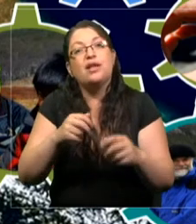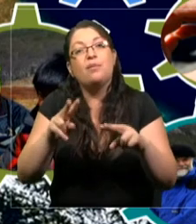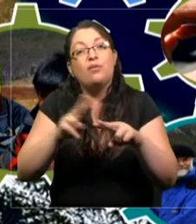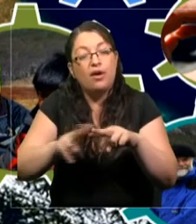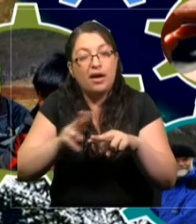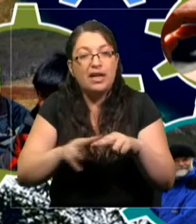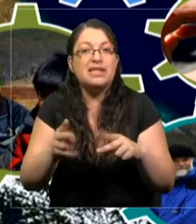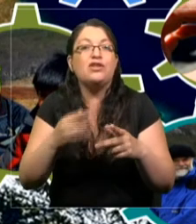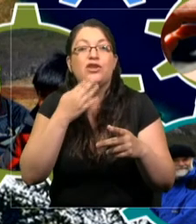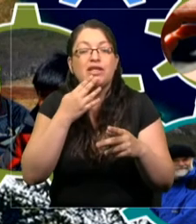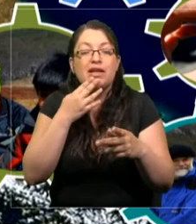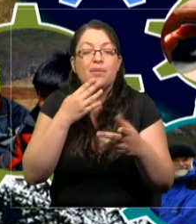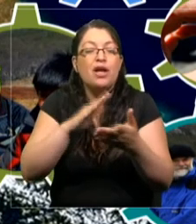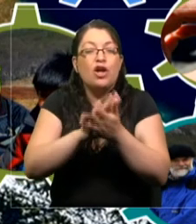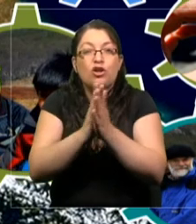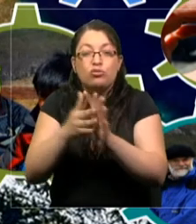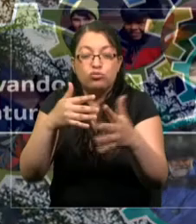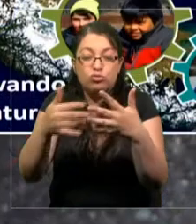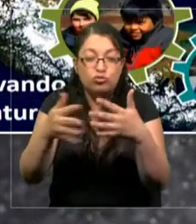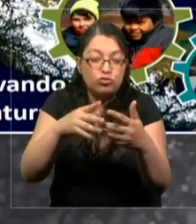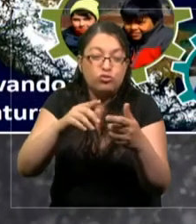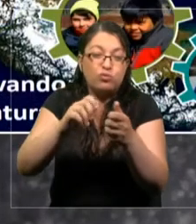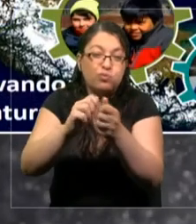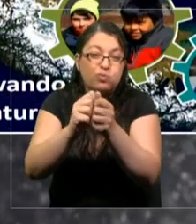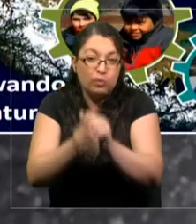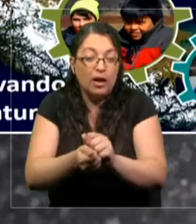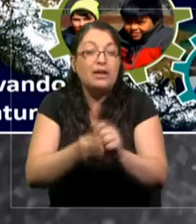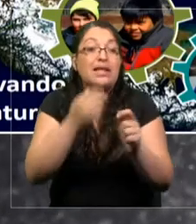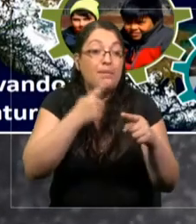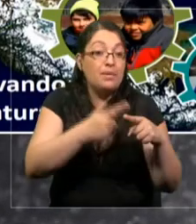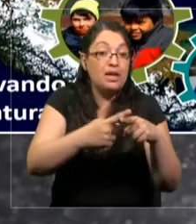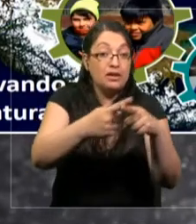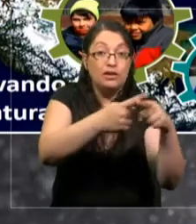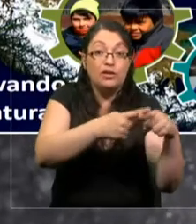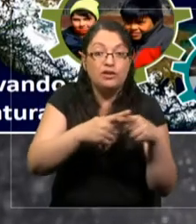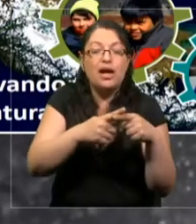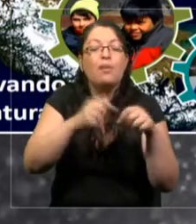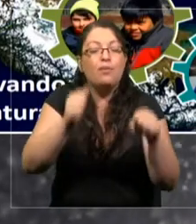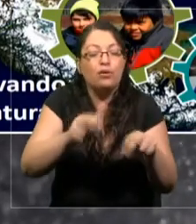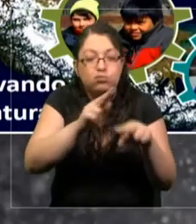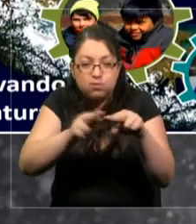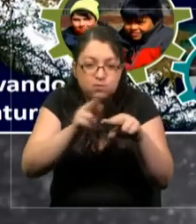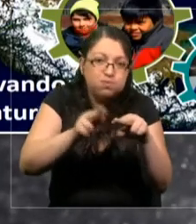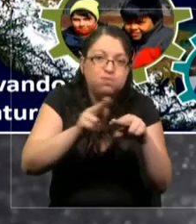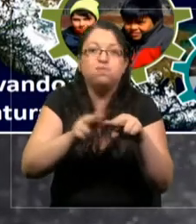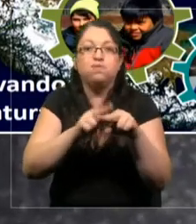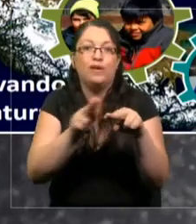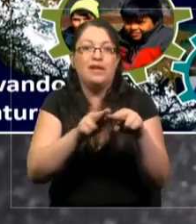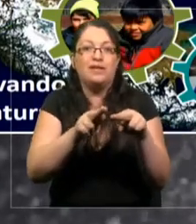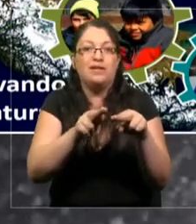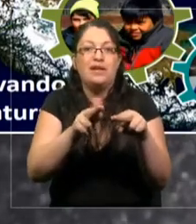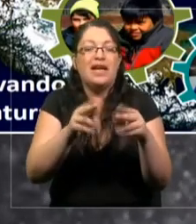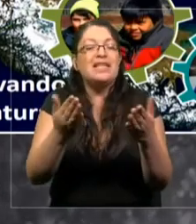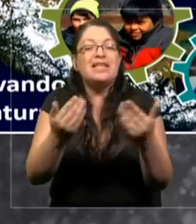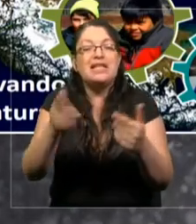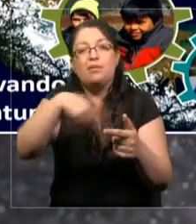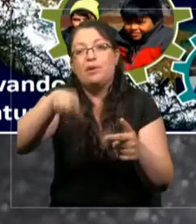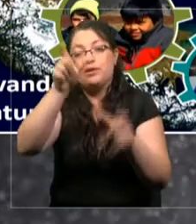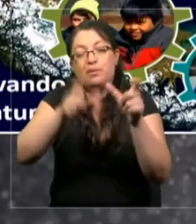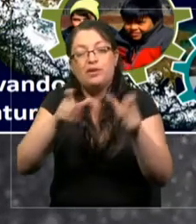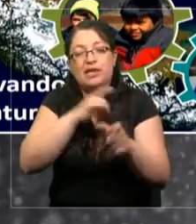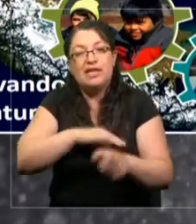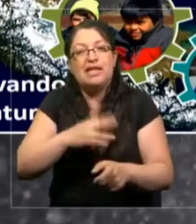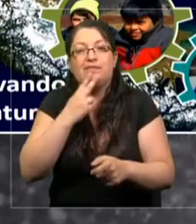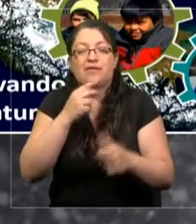reparando la matriz social y ecológica que precisamos para el bienestar de los chilenos hoy día